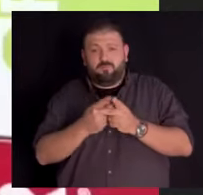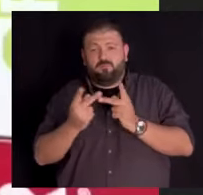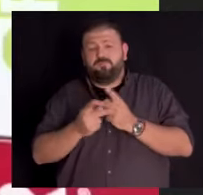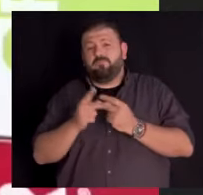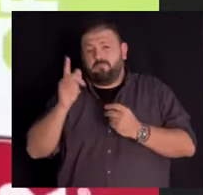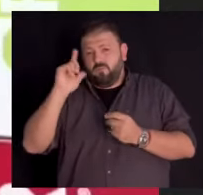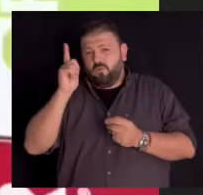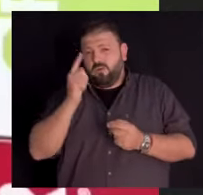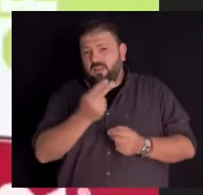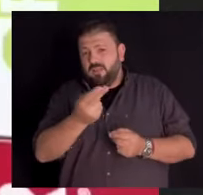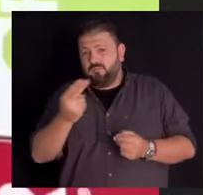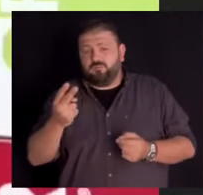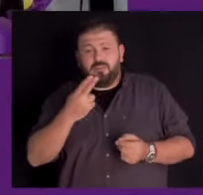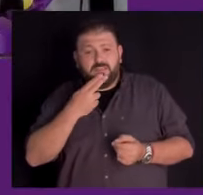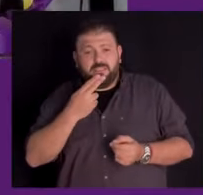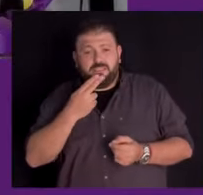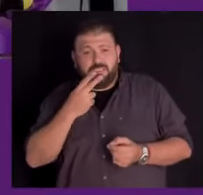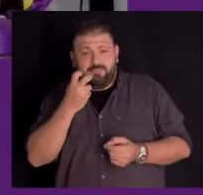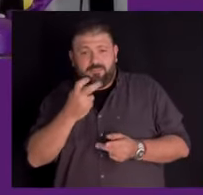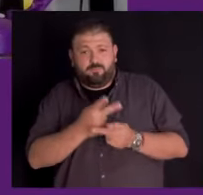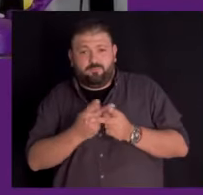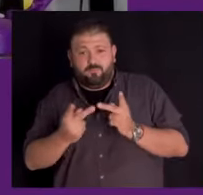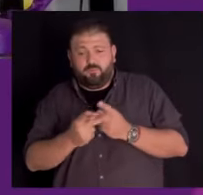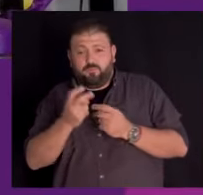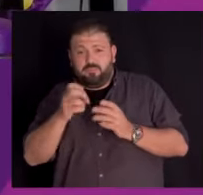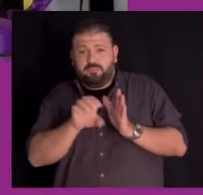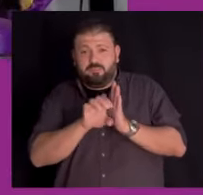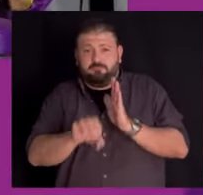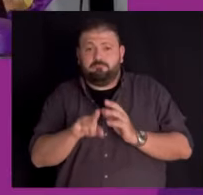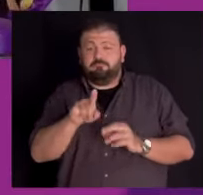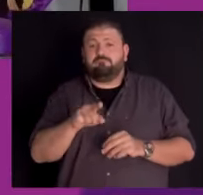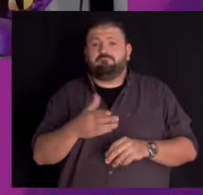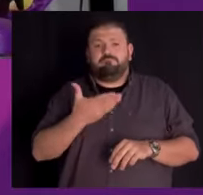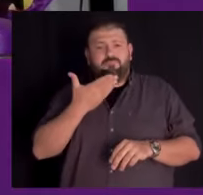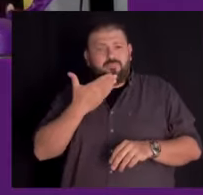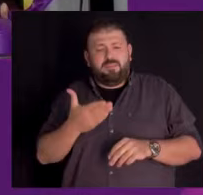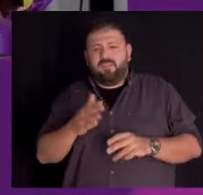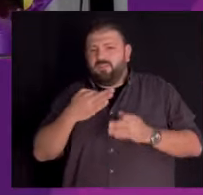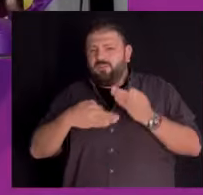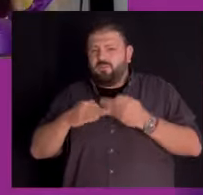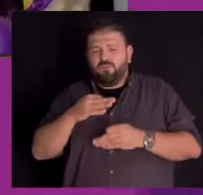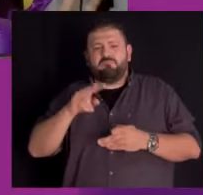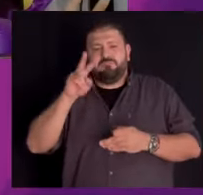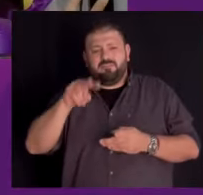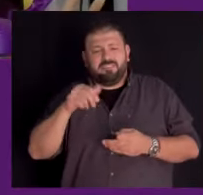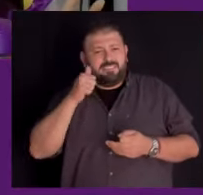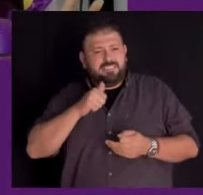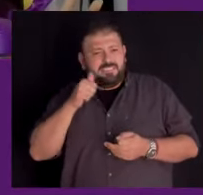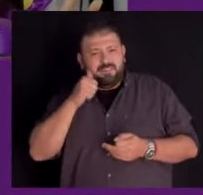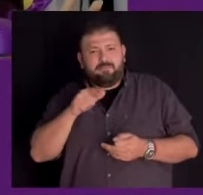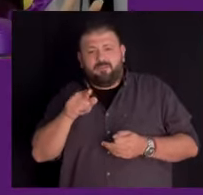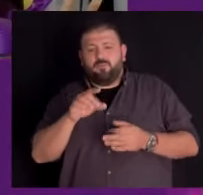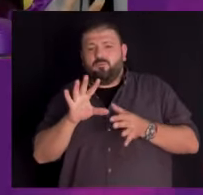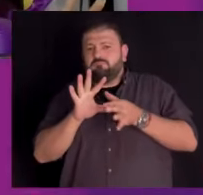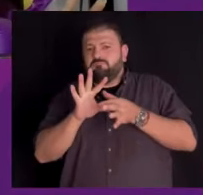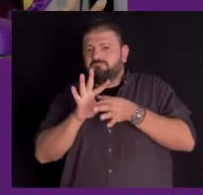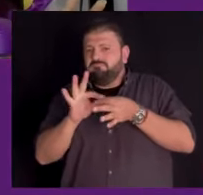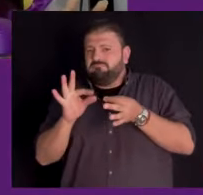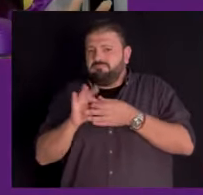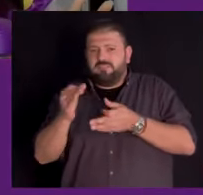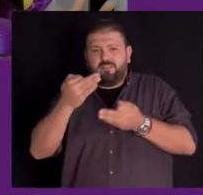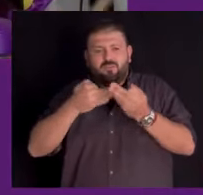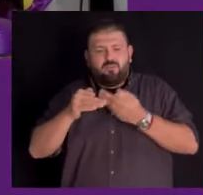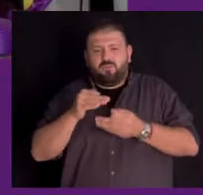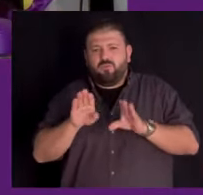servido los pequeños ejemplos. Bastante, Beto, y sobre todo, pues nos presentas un panorama